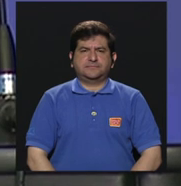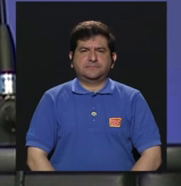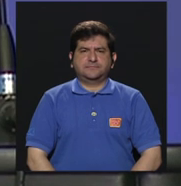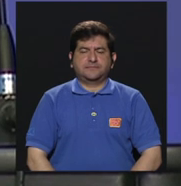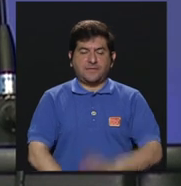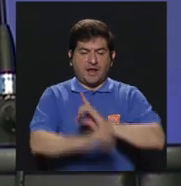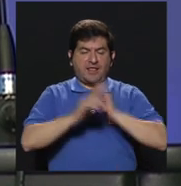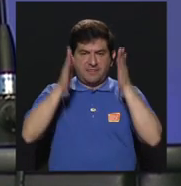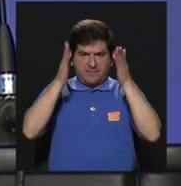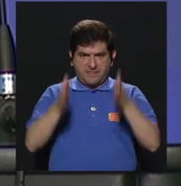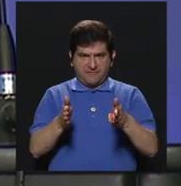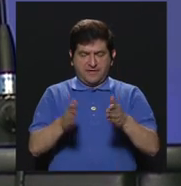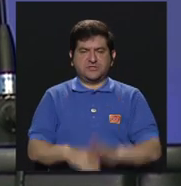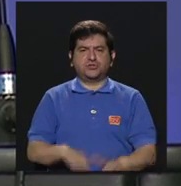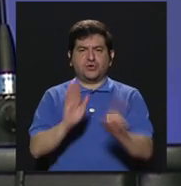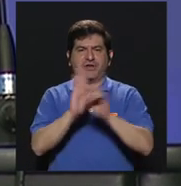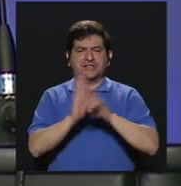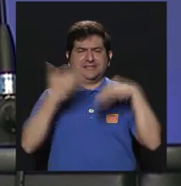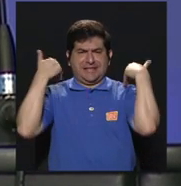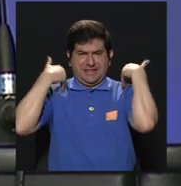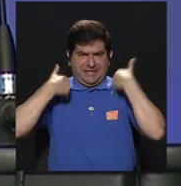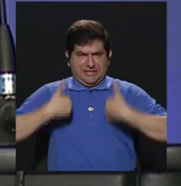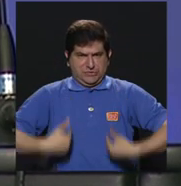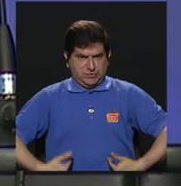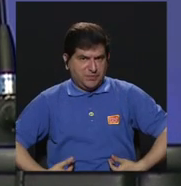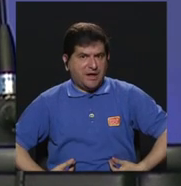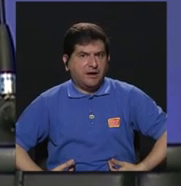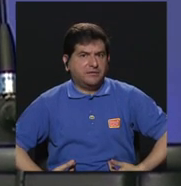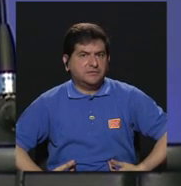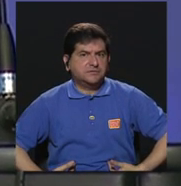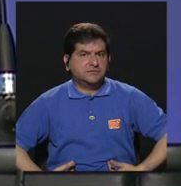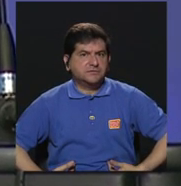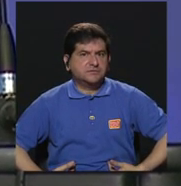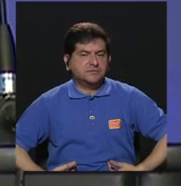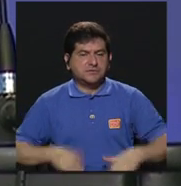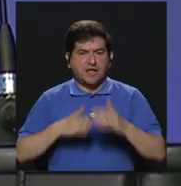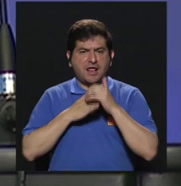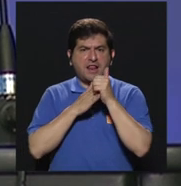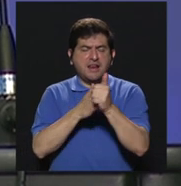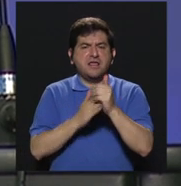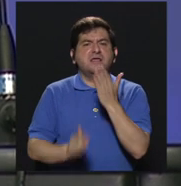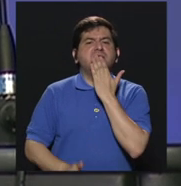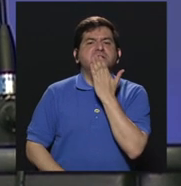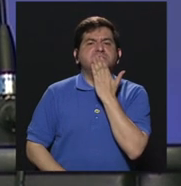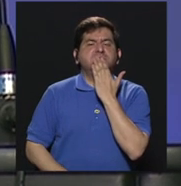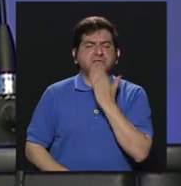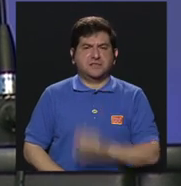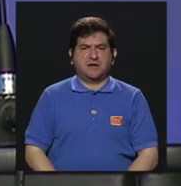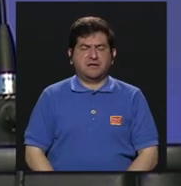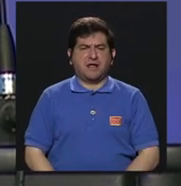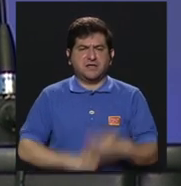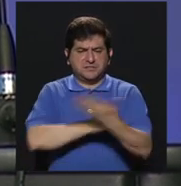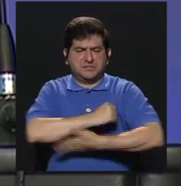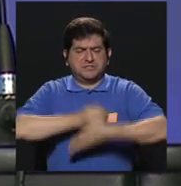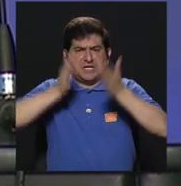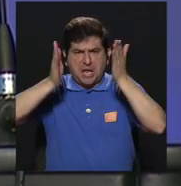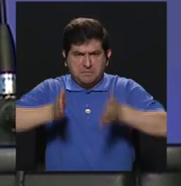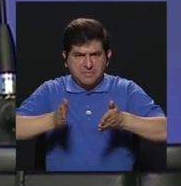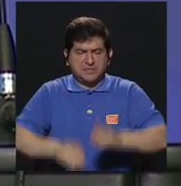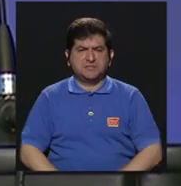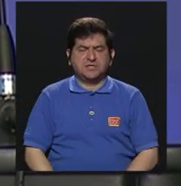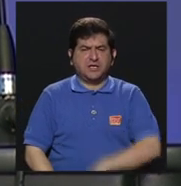los defensores y defensoras de los derechos humanos, los dirigentes indígenas, campesinos